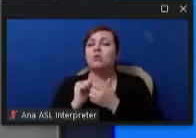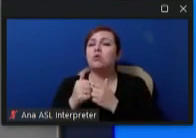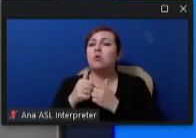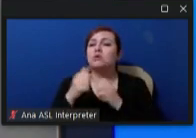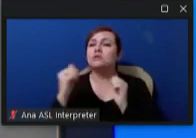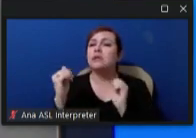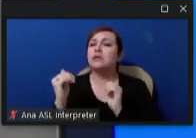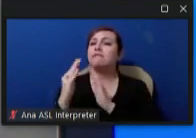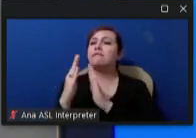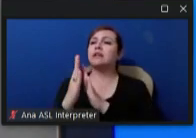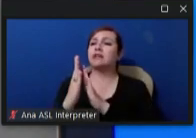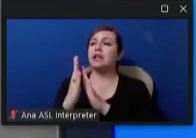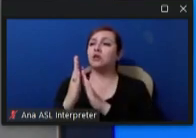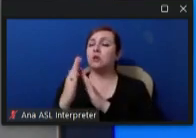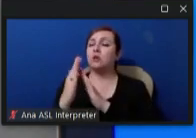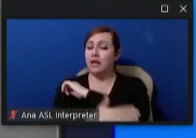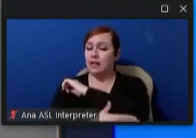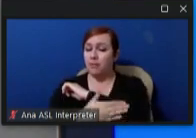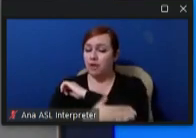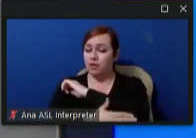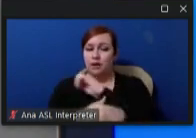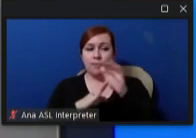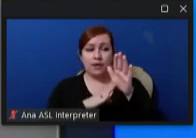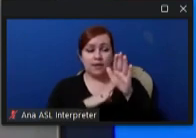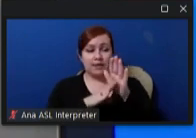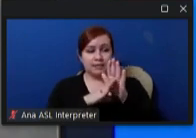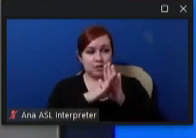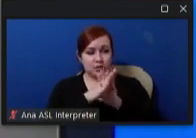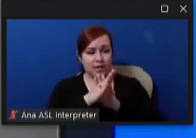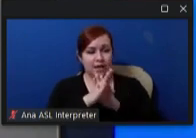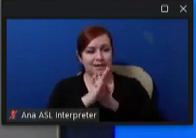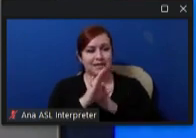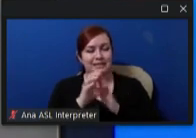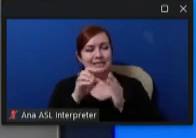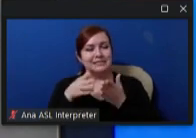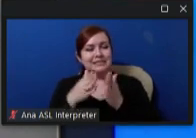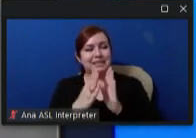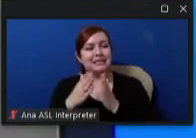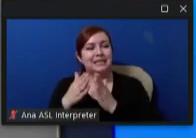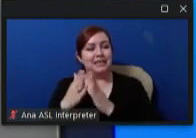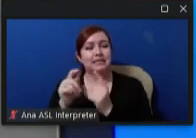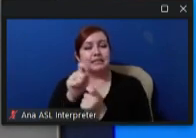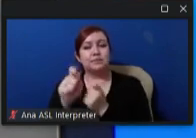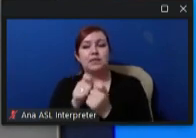país, poder desarrollar estrategias específicas que puedan de alguna forma